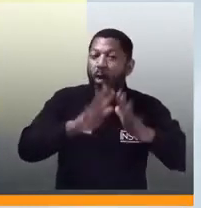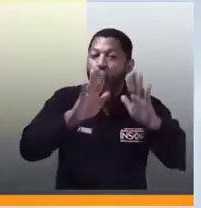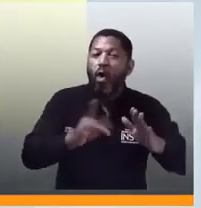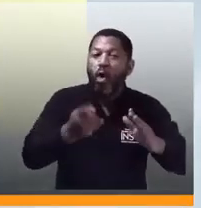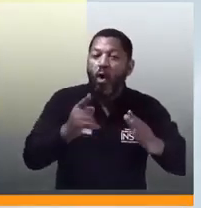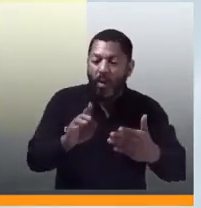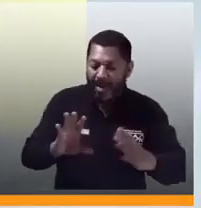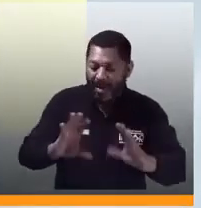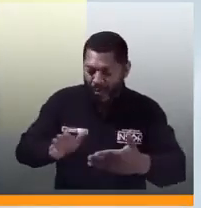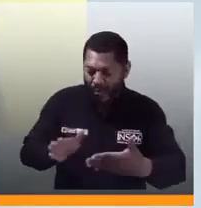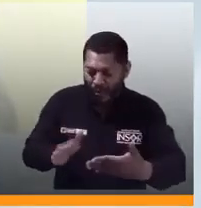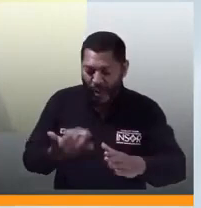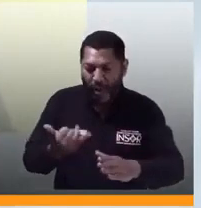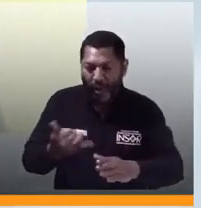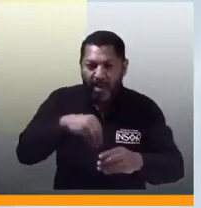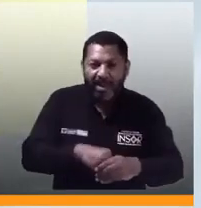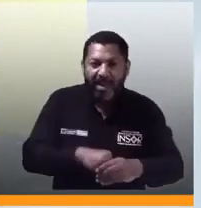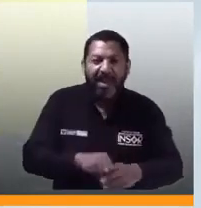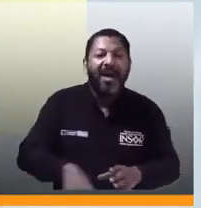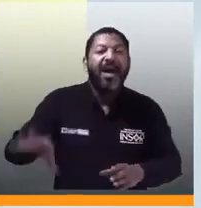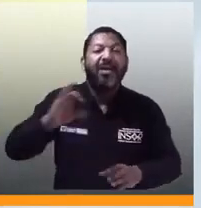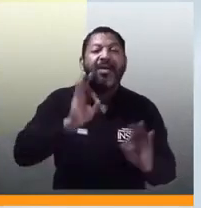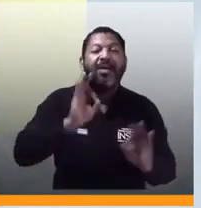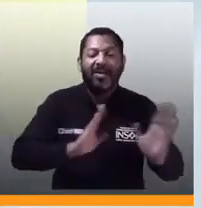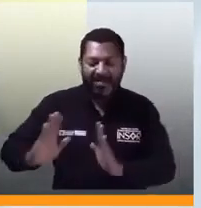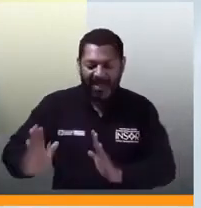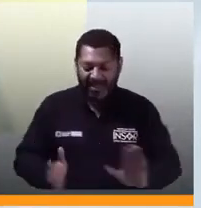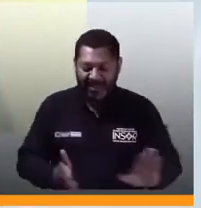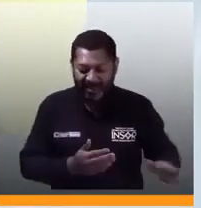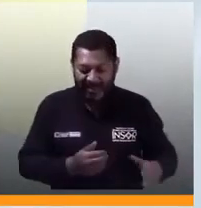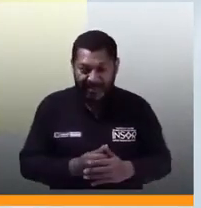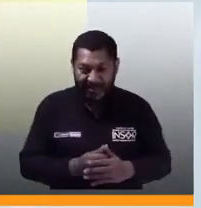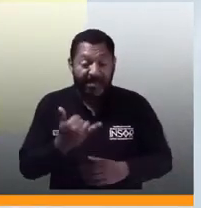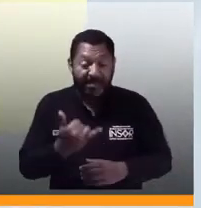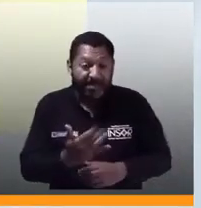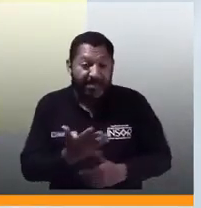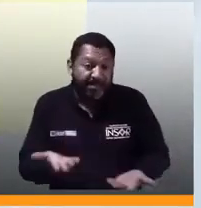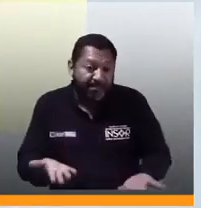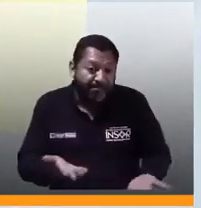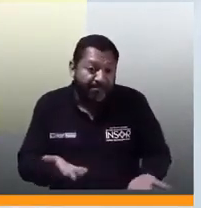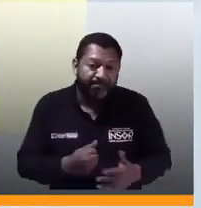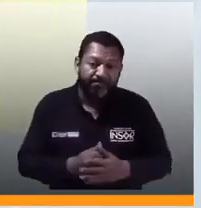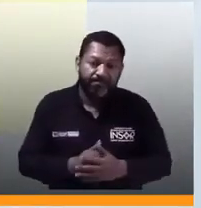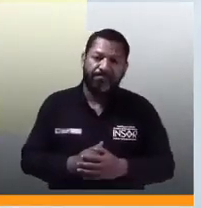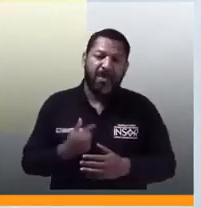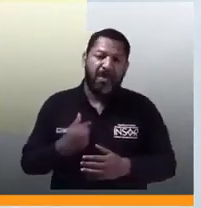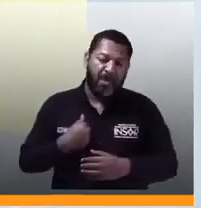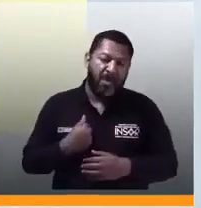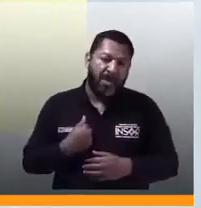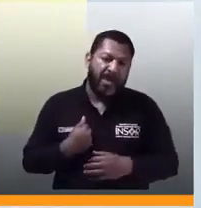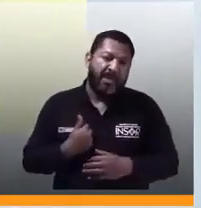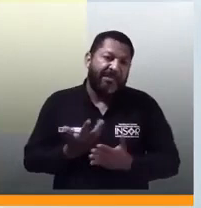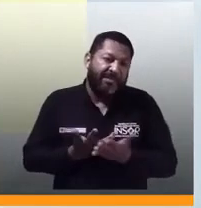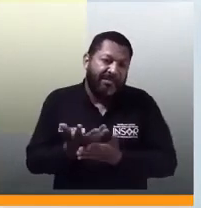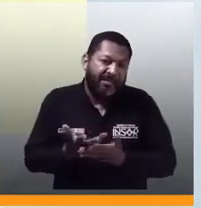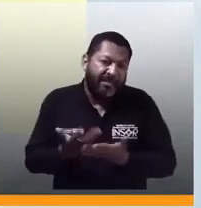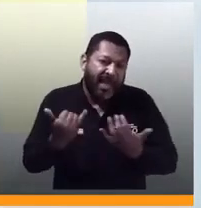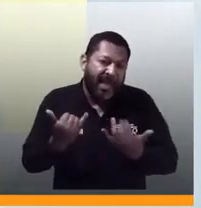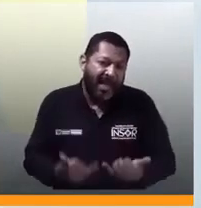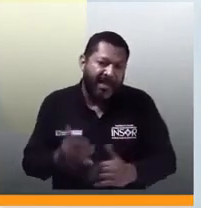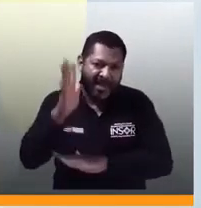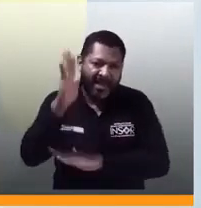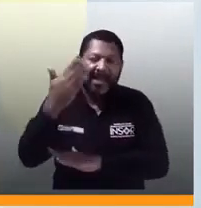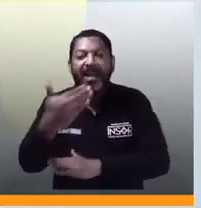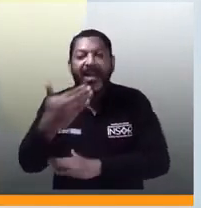curso que tiene que ver con todo lo de la planificación. Eso sería lo que tendría que decirles en este panel.